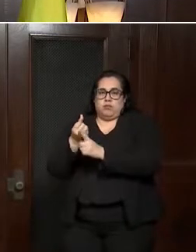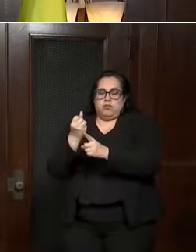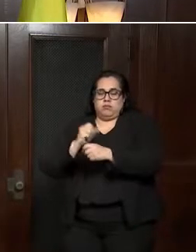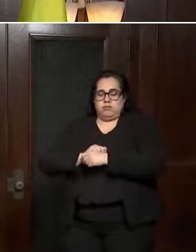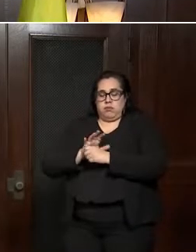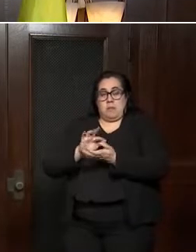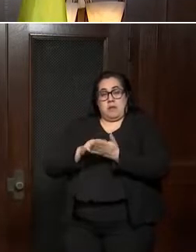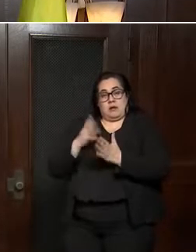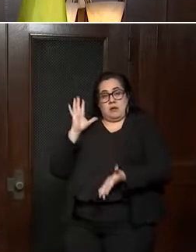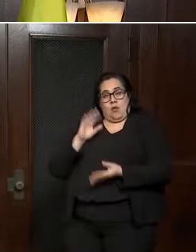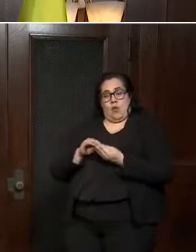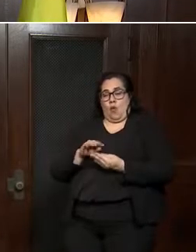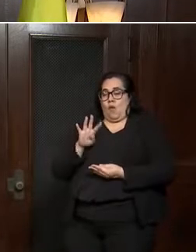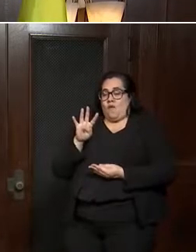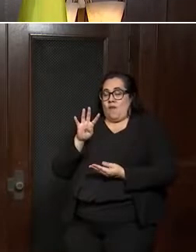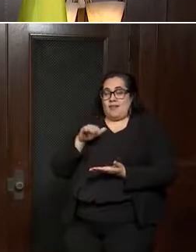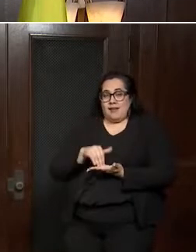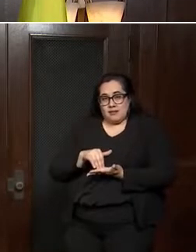a un total de